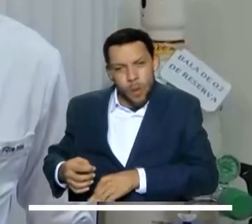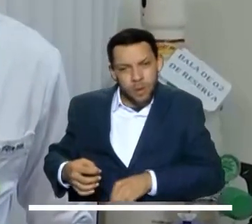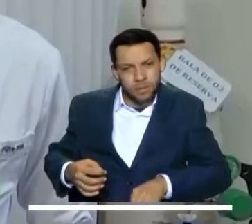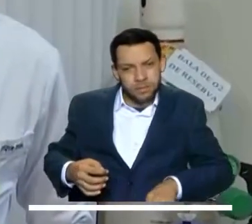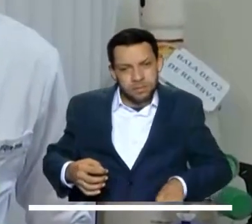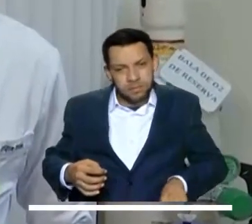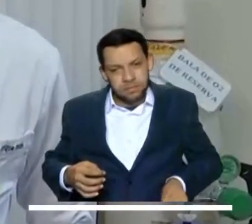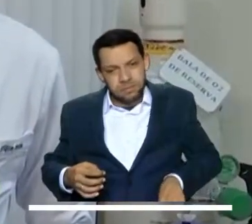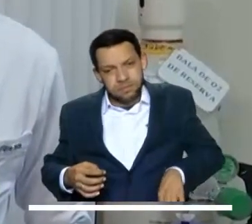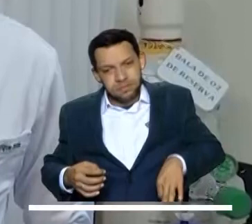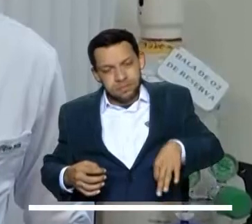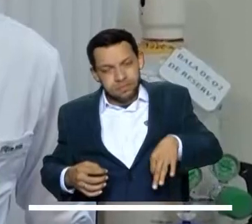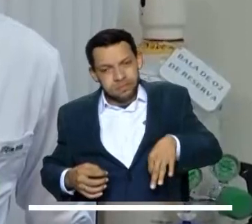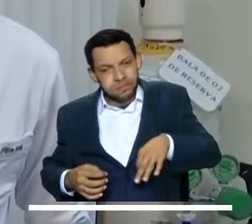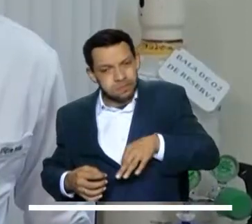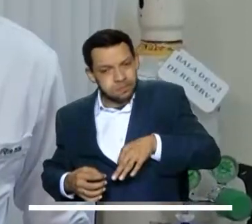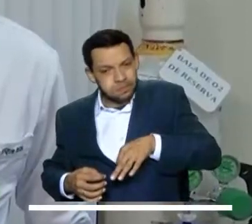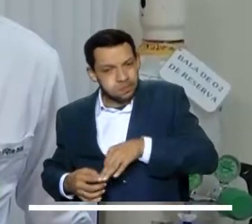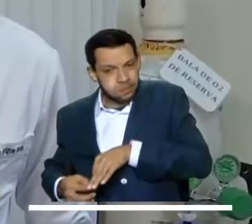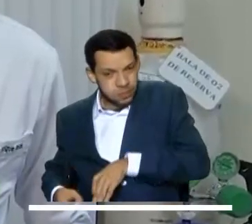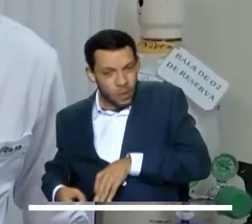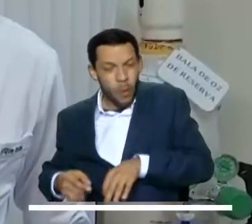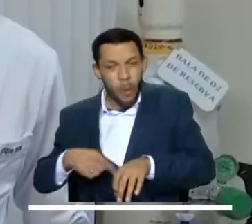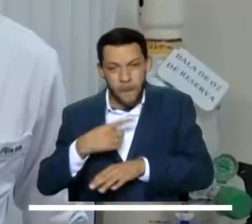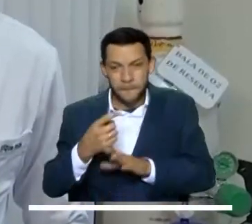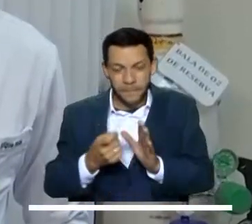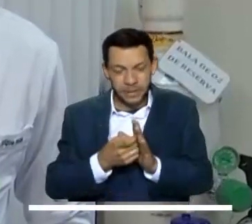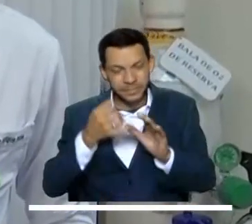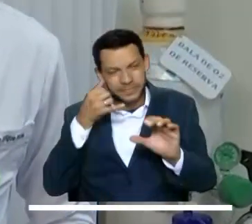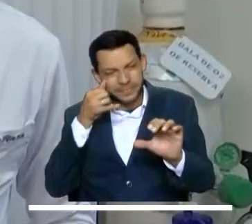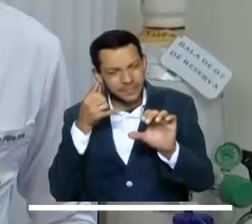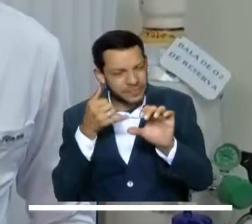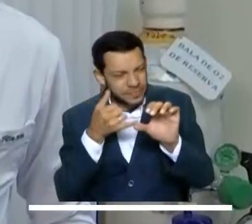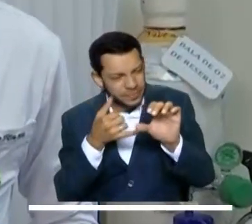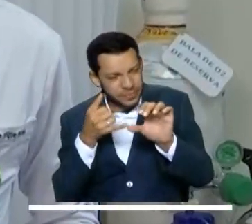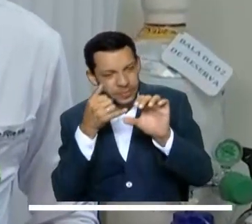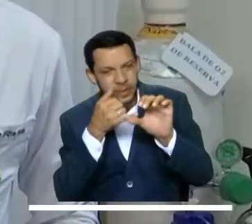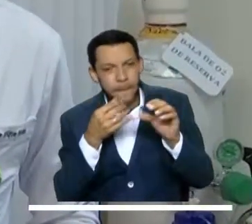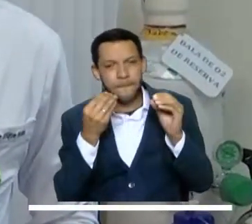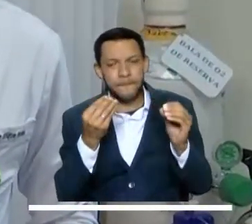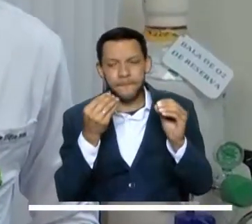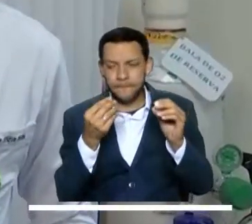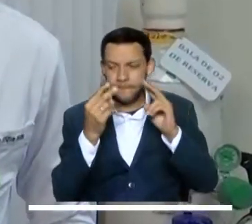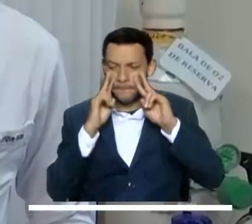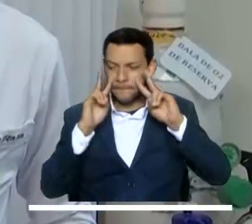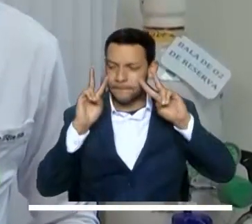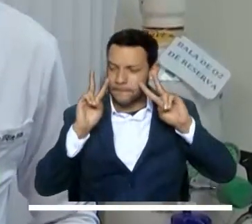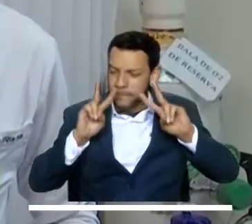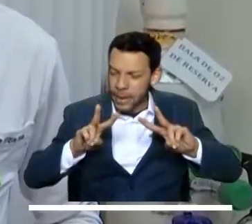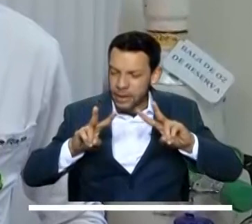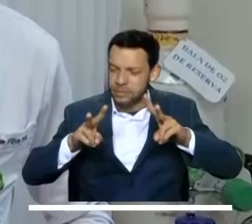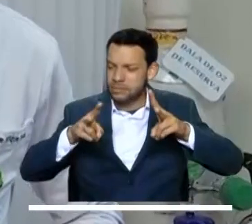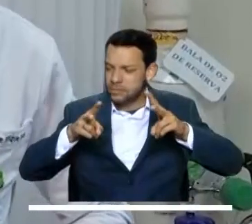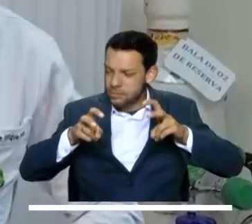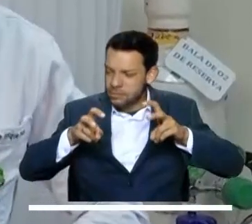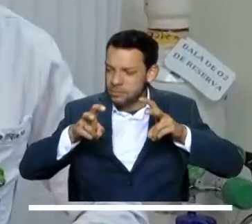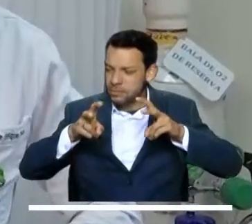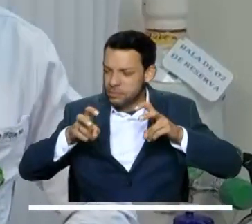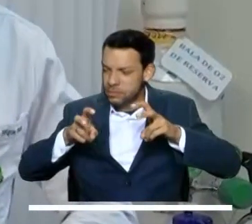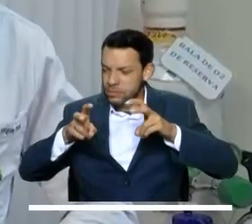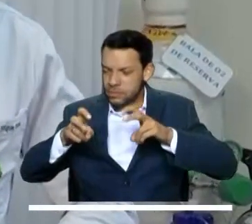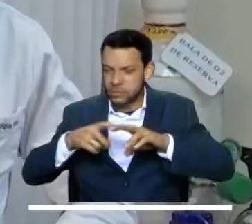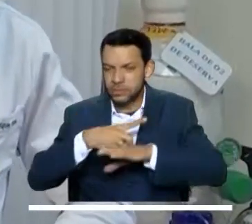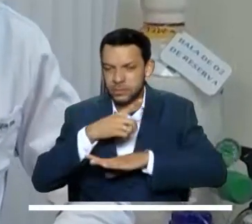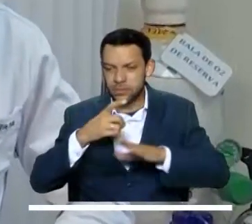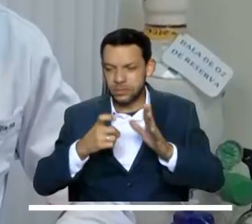hasta lo que llama la gente el apéndice, ¿sí? Ahí evaluamos todo, cómo está la estructuralidad de la mucosa y de toda la parte anatómica del colon y